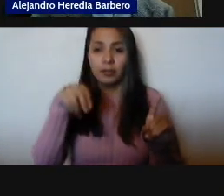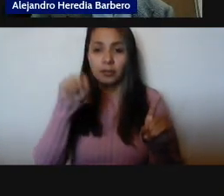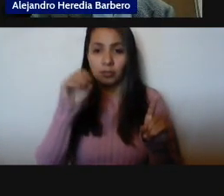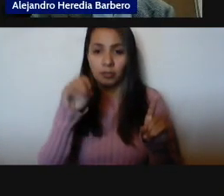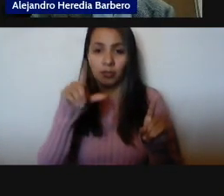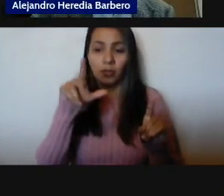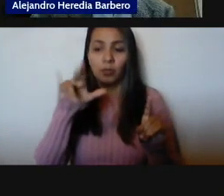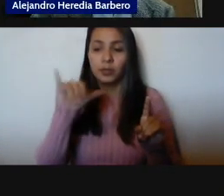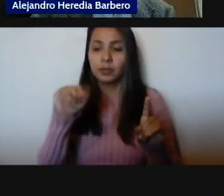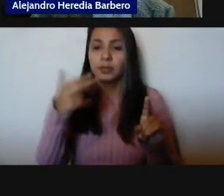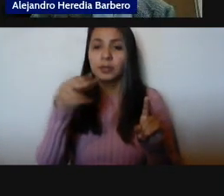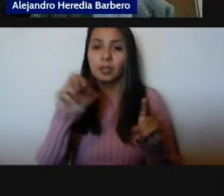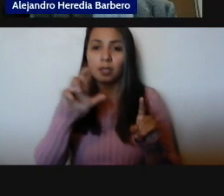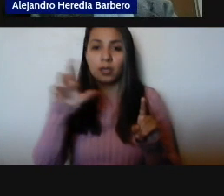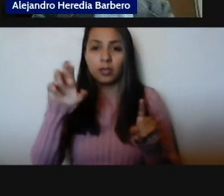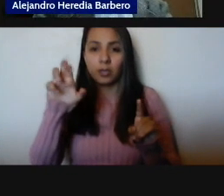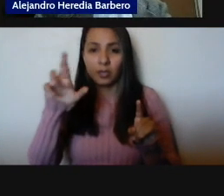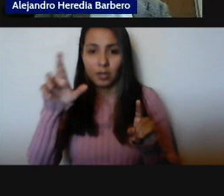Herrera.